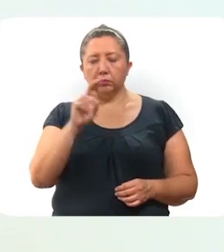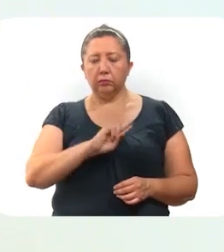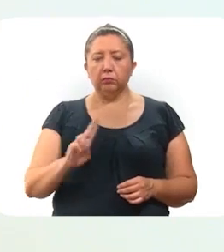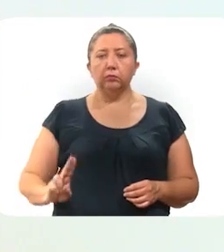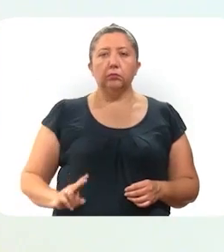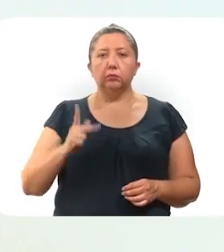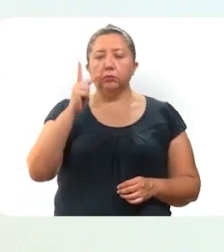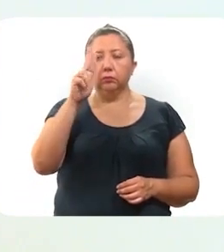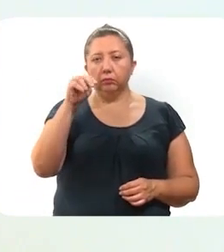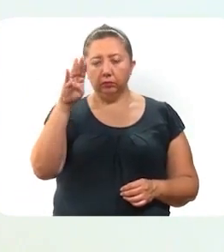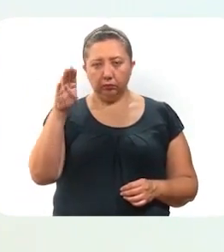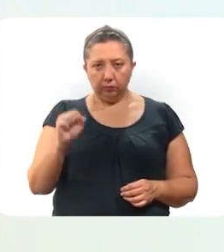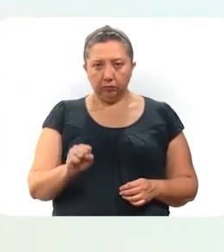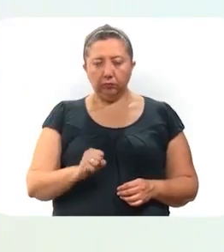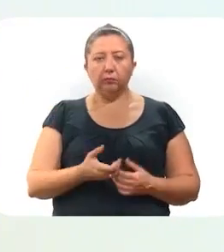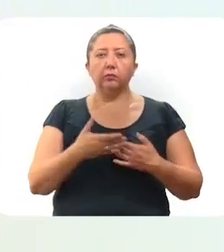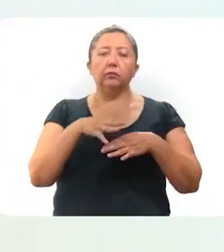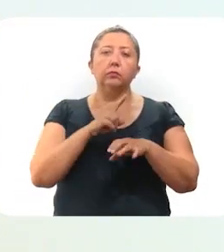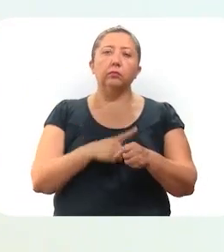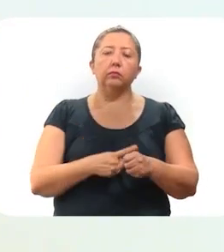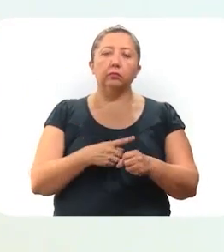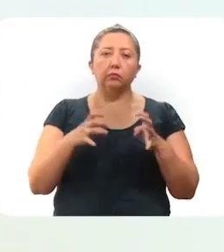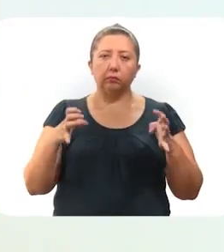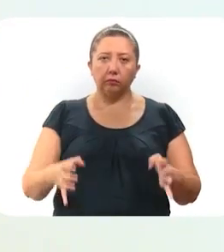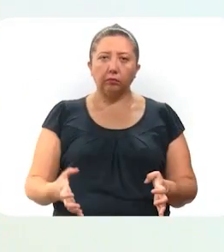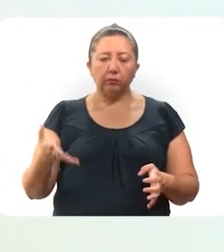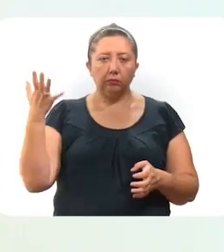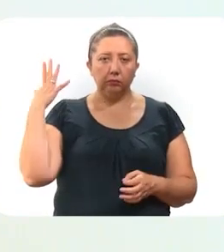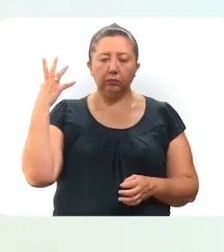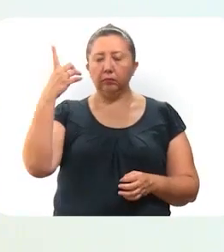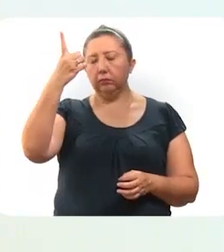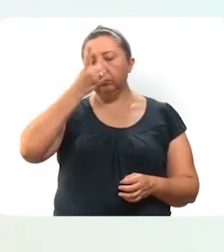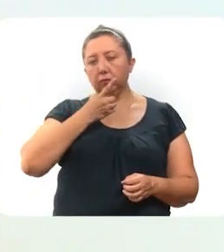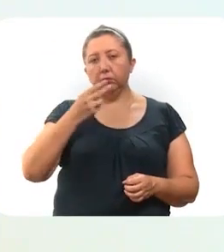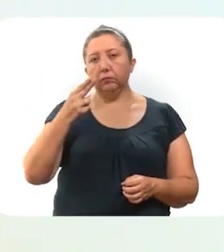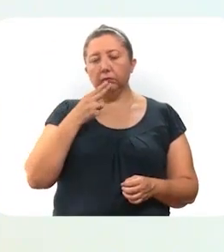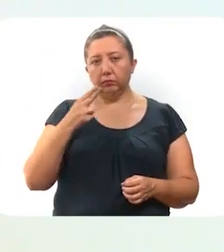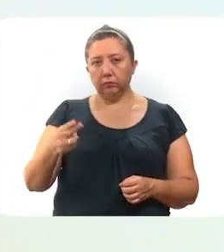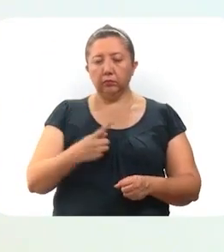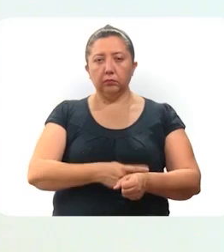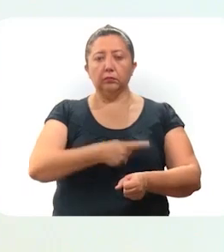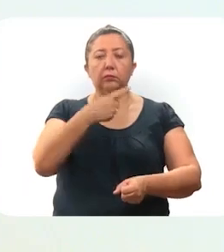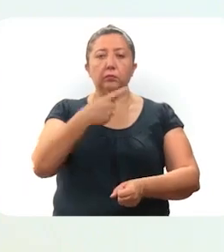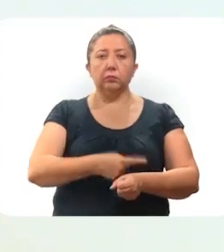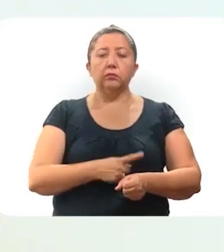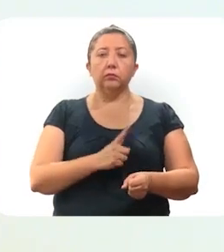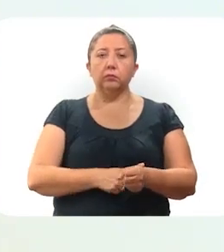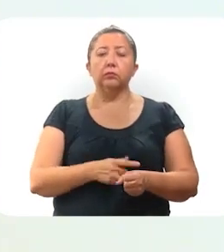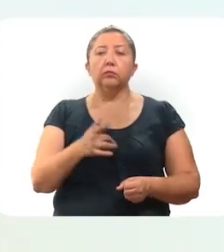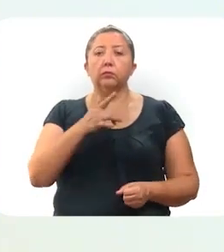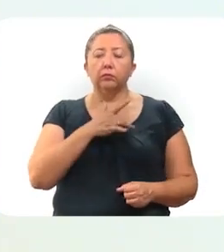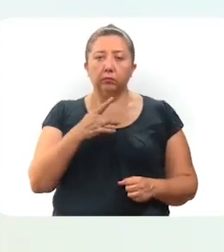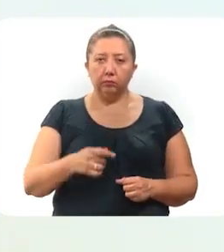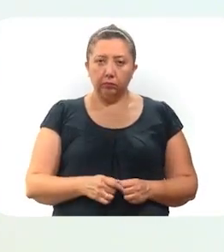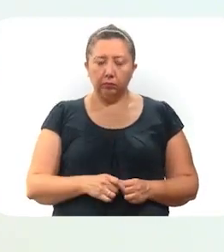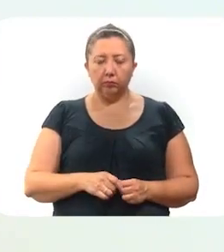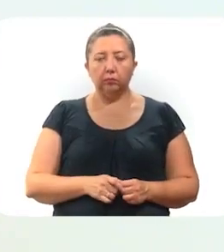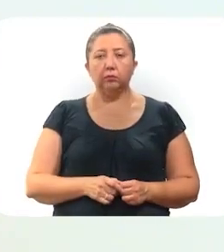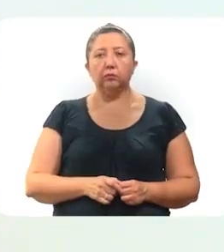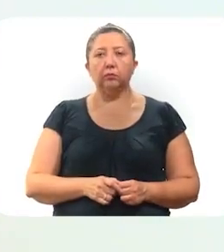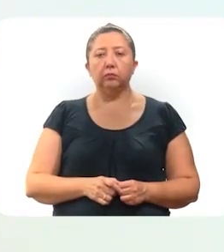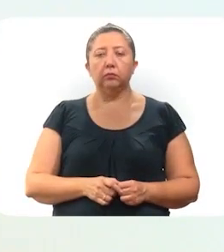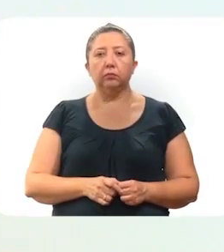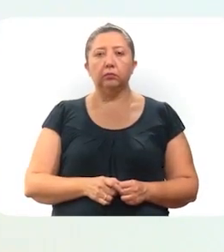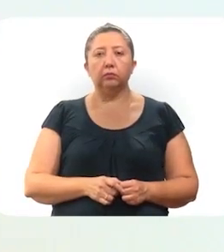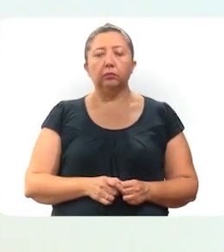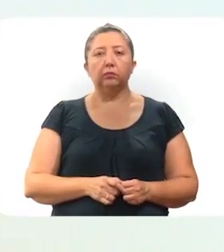1 en Panabá. Entre sus principales enfermedades se encontraban diabetes, tabaquismo, hipertensión, enfermedad cardiovascular e